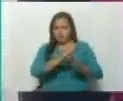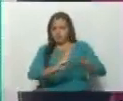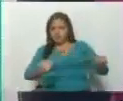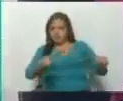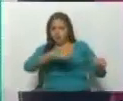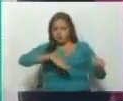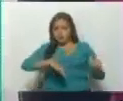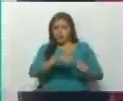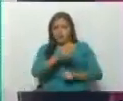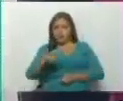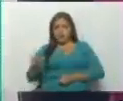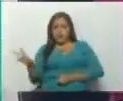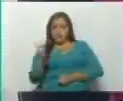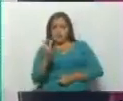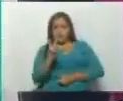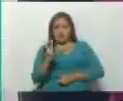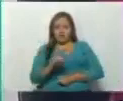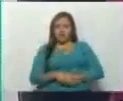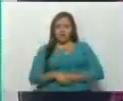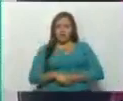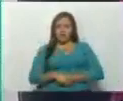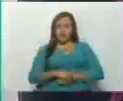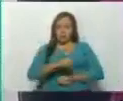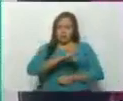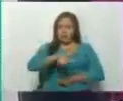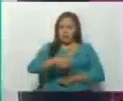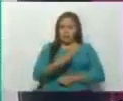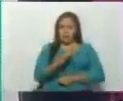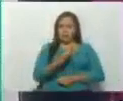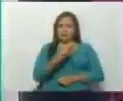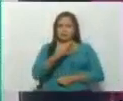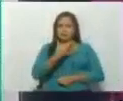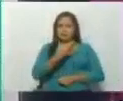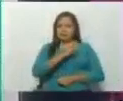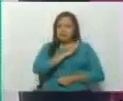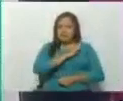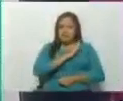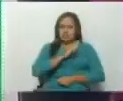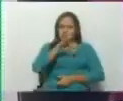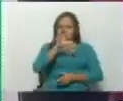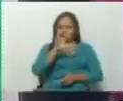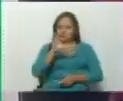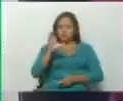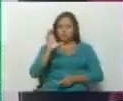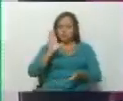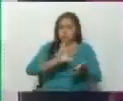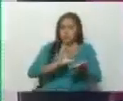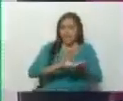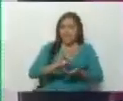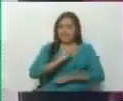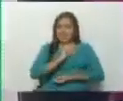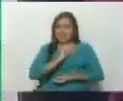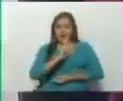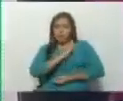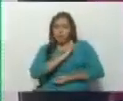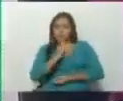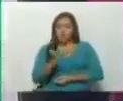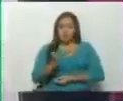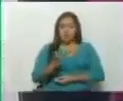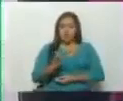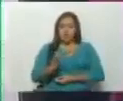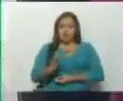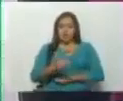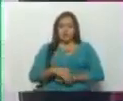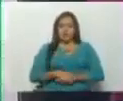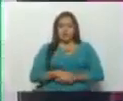que tienen las personas. Uno puede tener una ciudad con identidad, bueno, que tienen muchos de